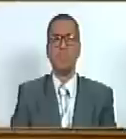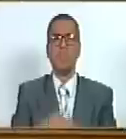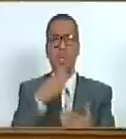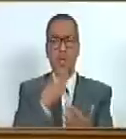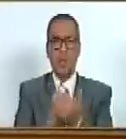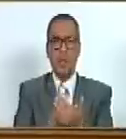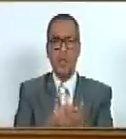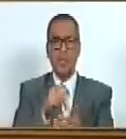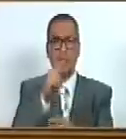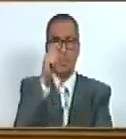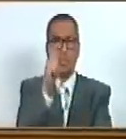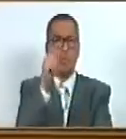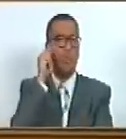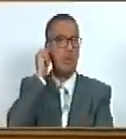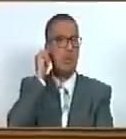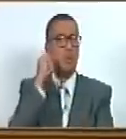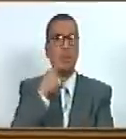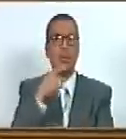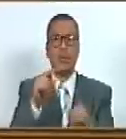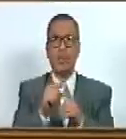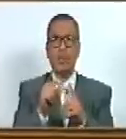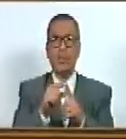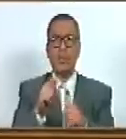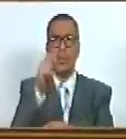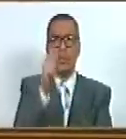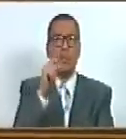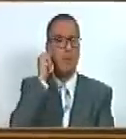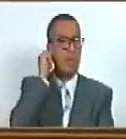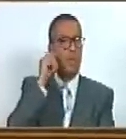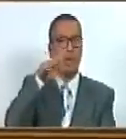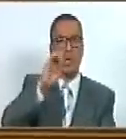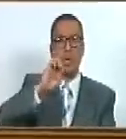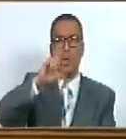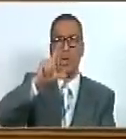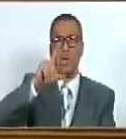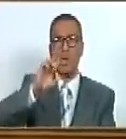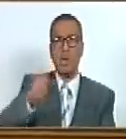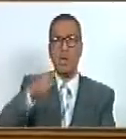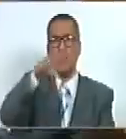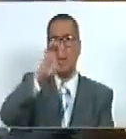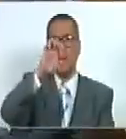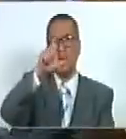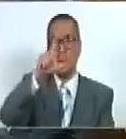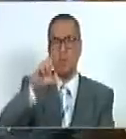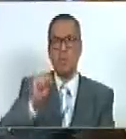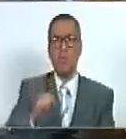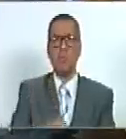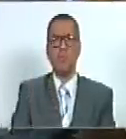Gracias, diputada. Voy a dar el derecho de palabra a la diputada Egle Sánchez.